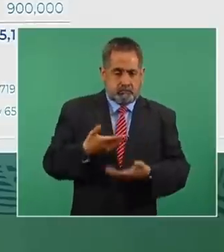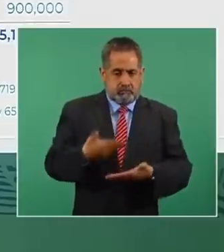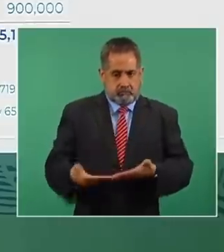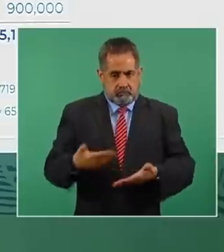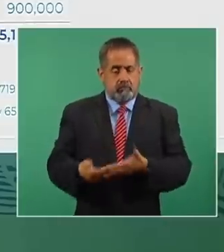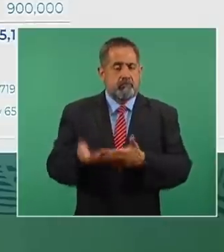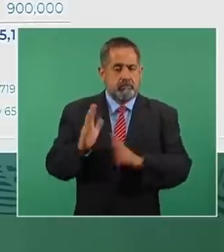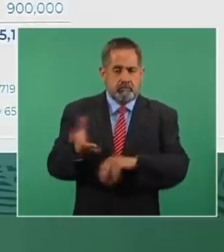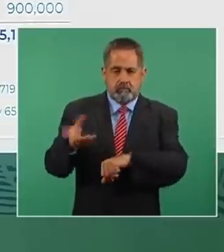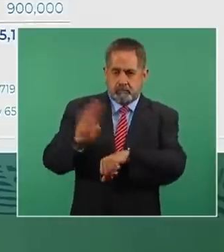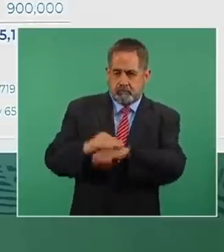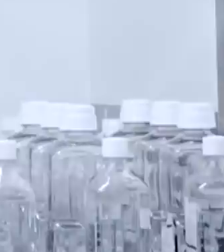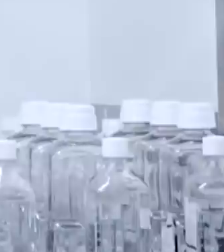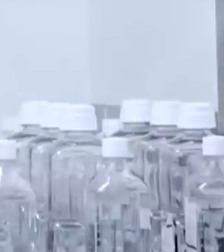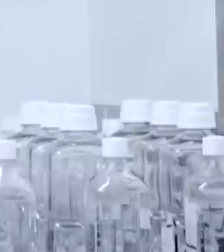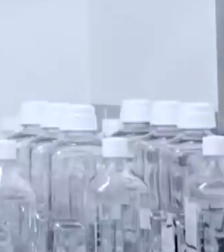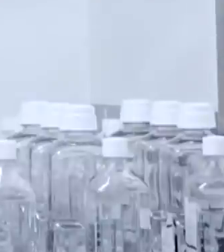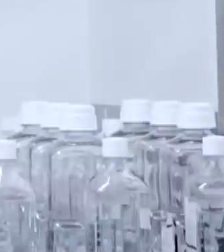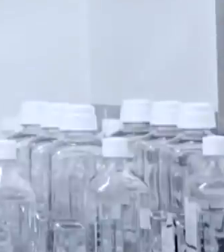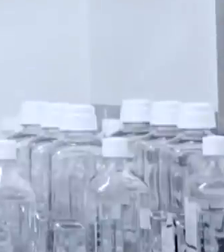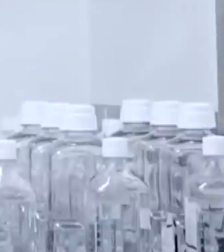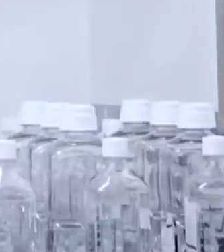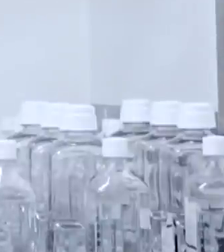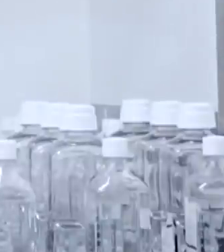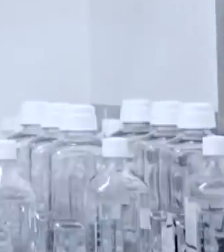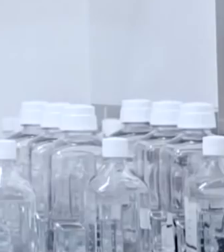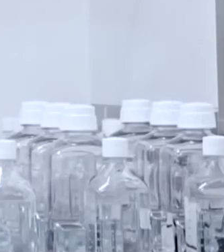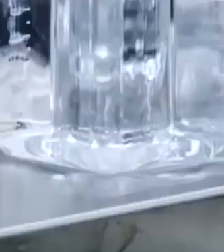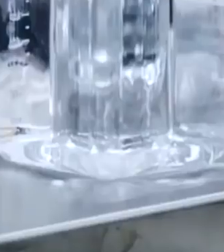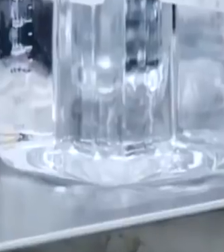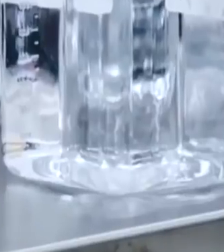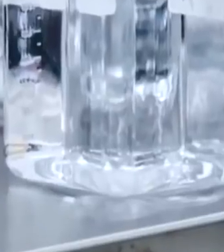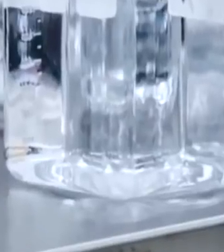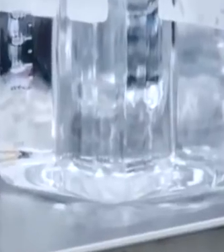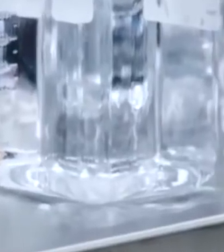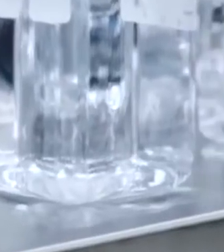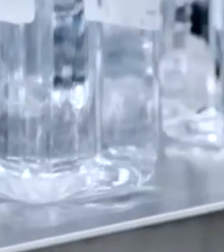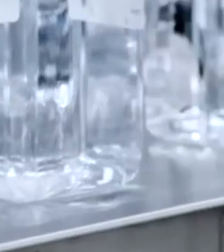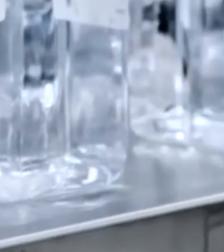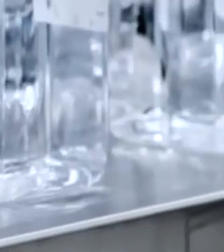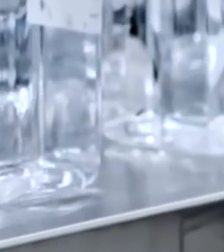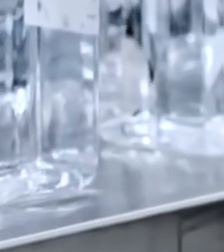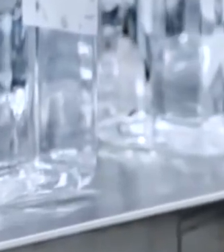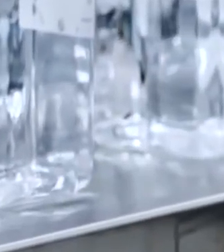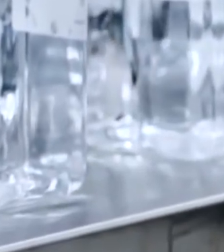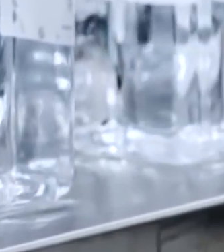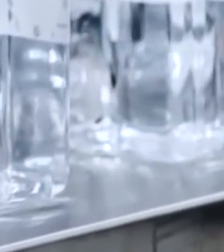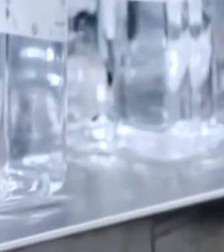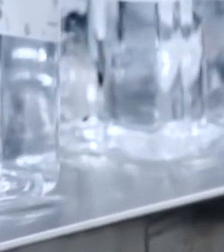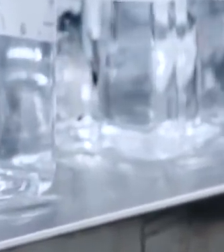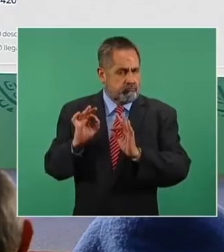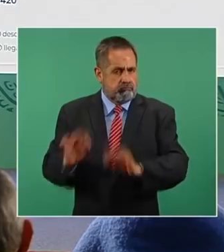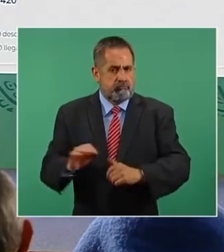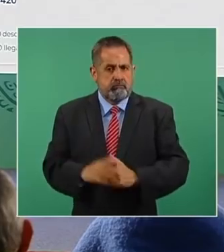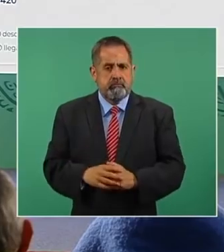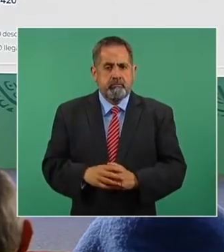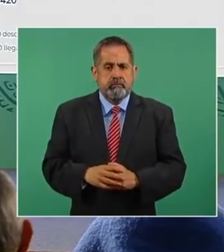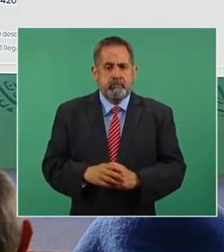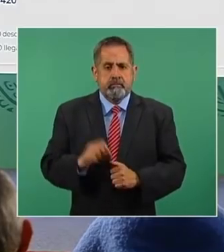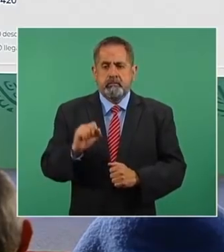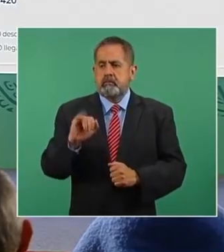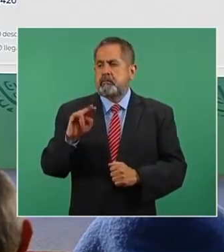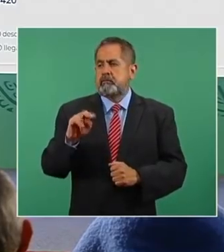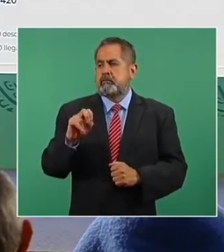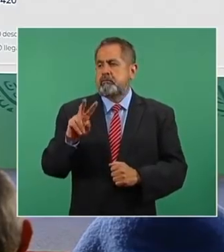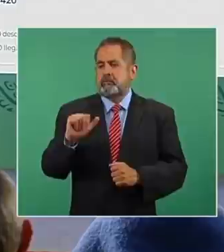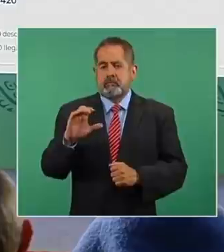tenemos las tres. Aprovecho para agradecer a la Unión Europea su apoyo en Bruselas. Sinovac,